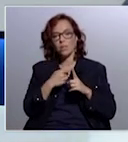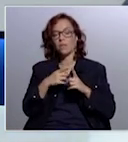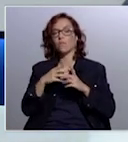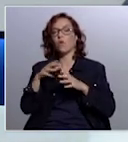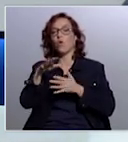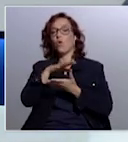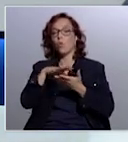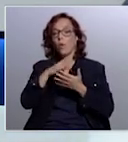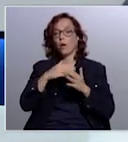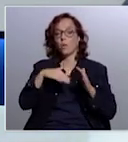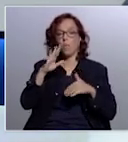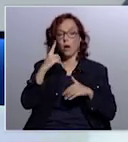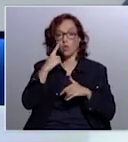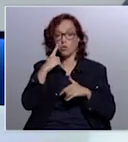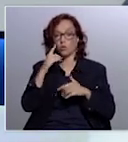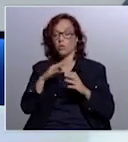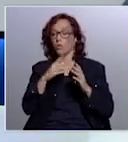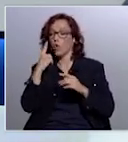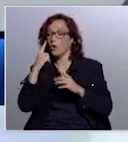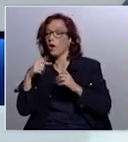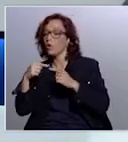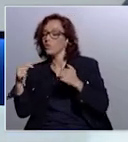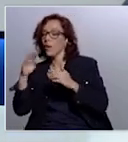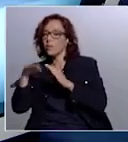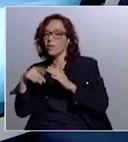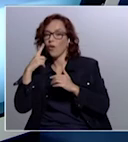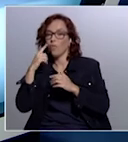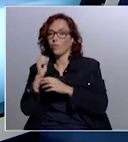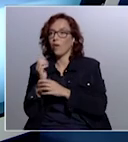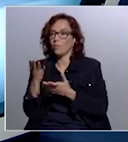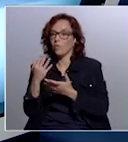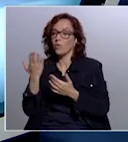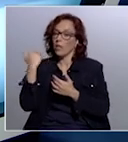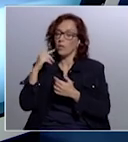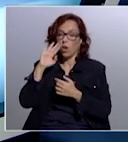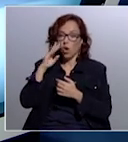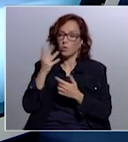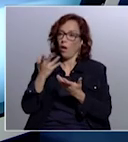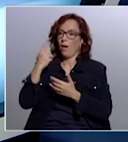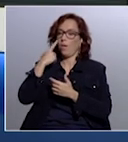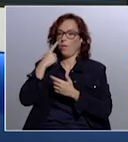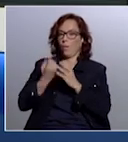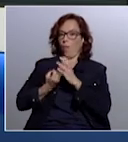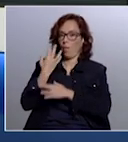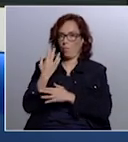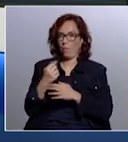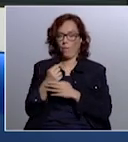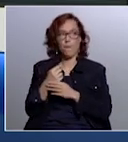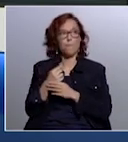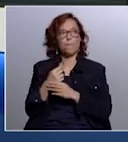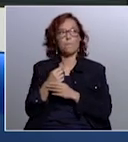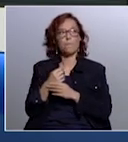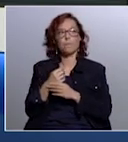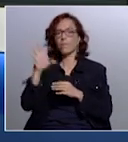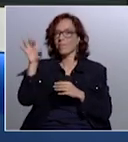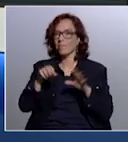más conocidos hacia otras experiencias menos conocidas y que veloz y una acción porque está terminando ya el ciclo de un pueblo de solís que ha traído muchas personas de